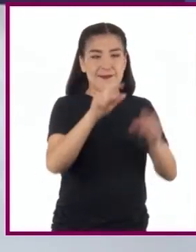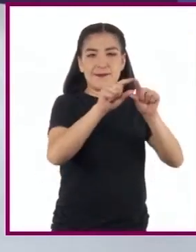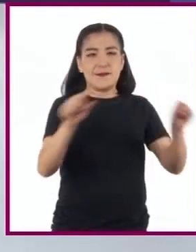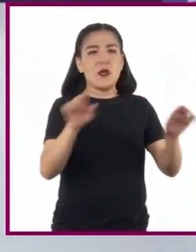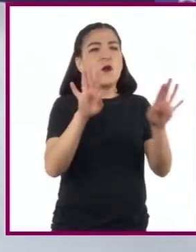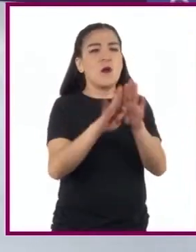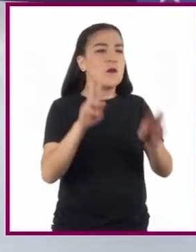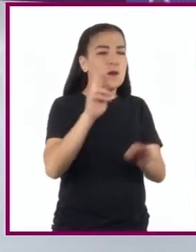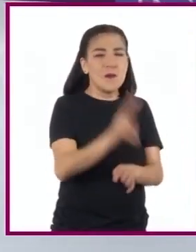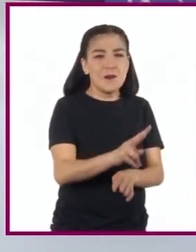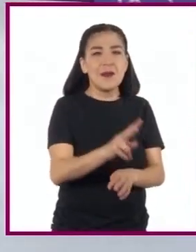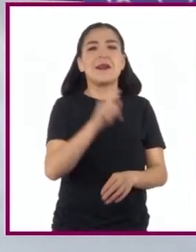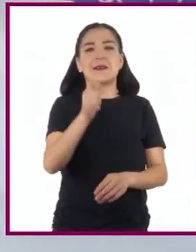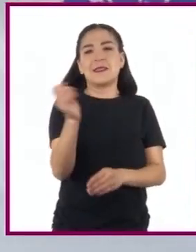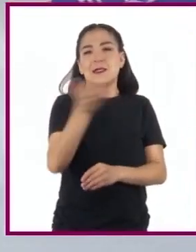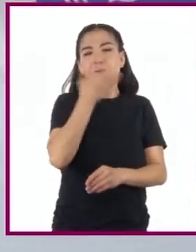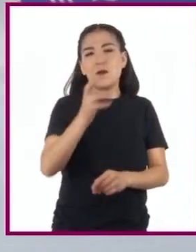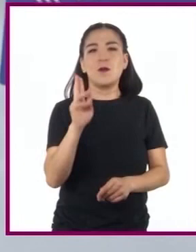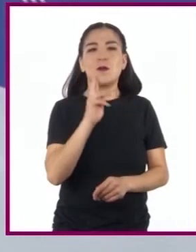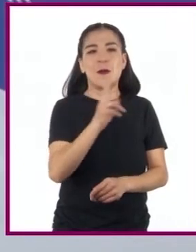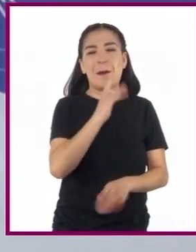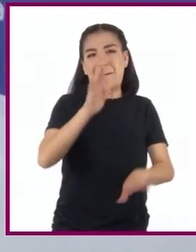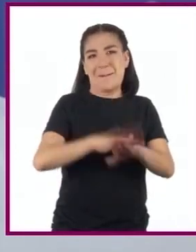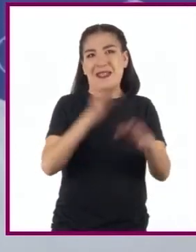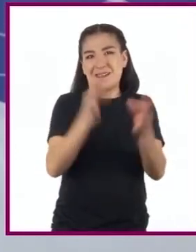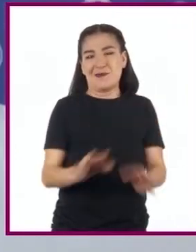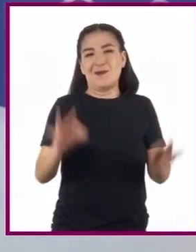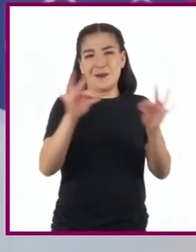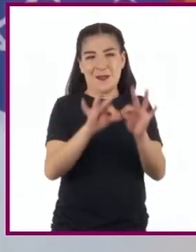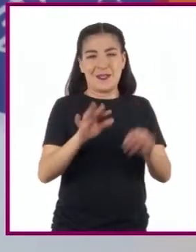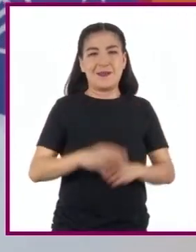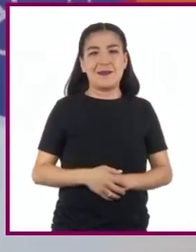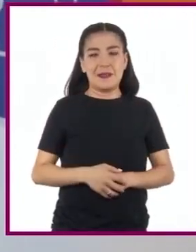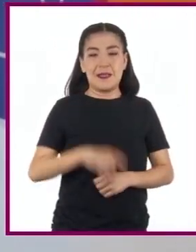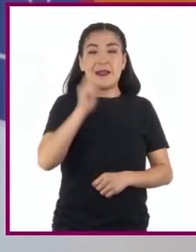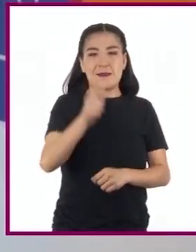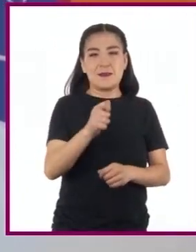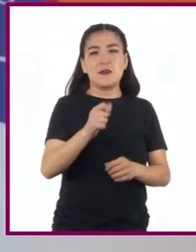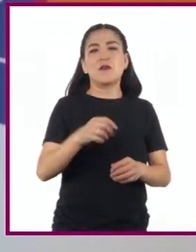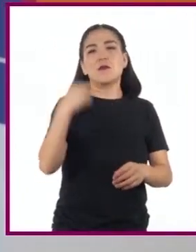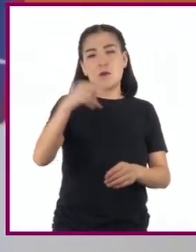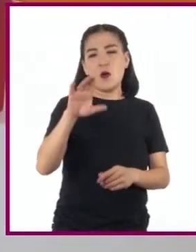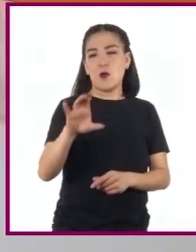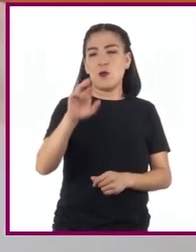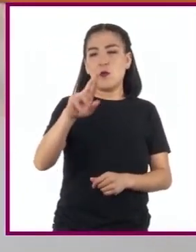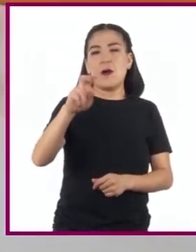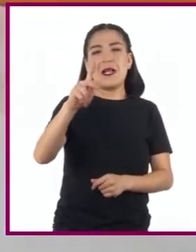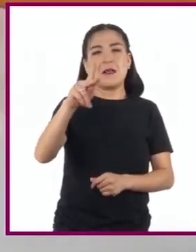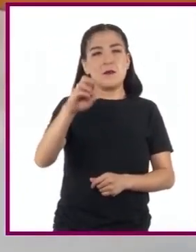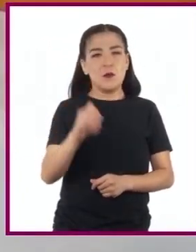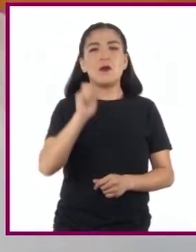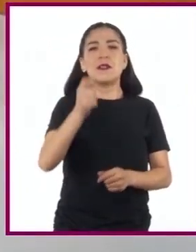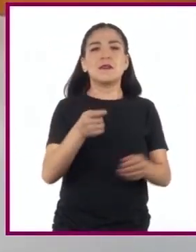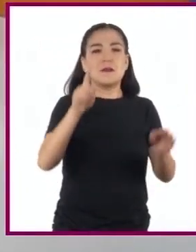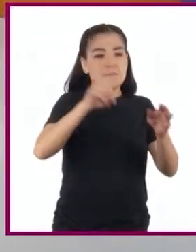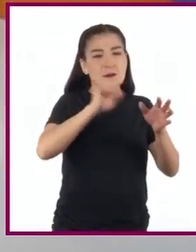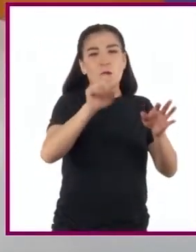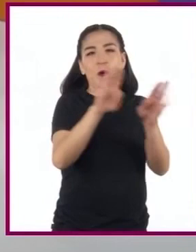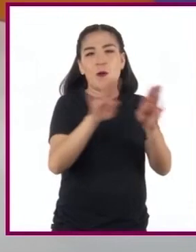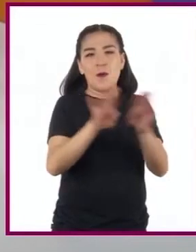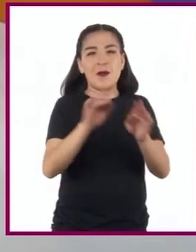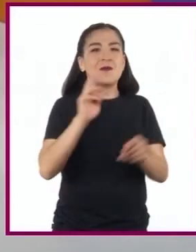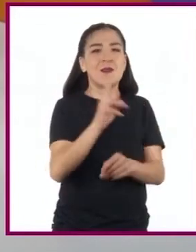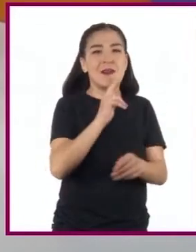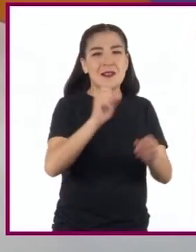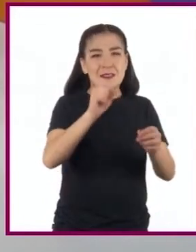observa comúnmente en las noticias más amplias. El cuerpo es el desarrollo de la noticia que se menciona